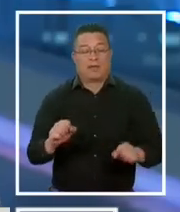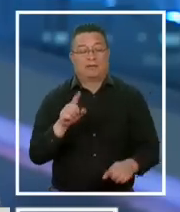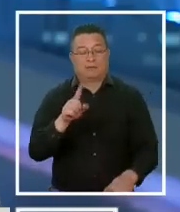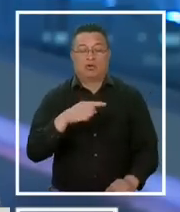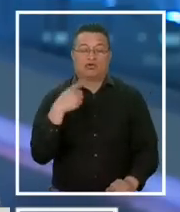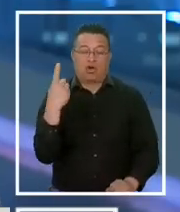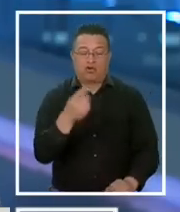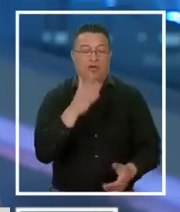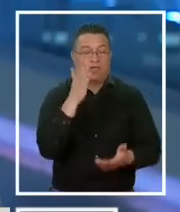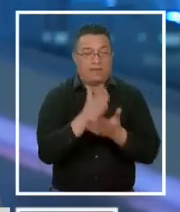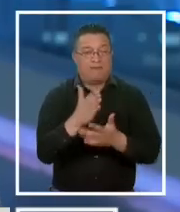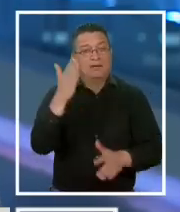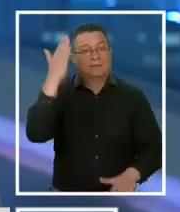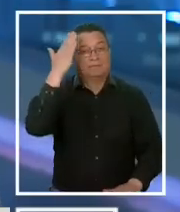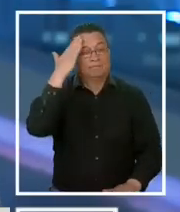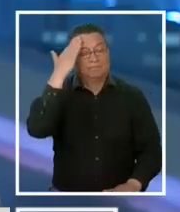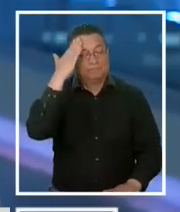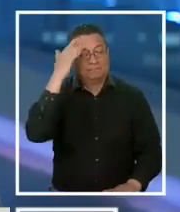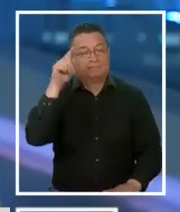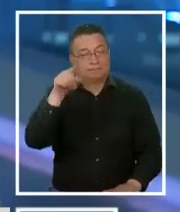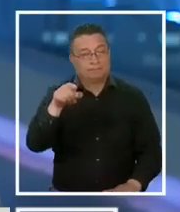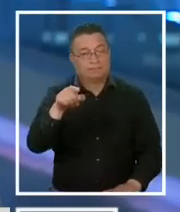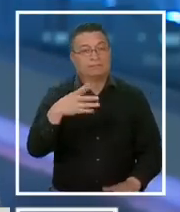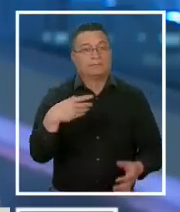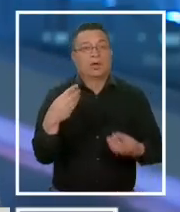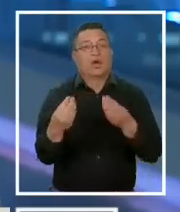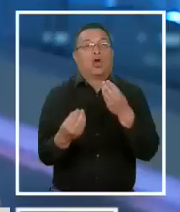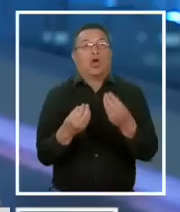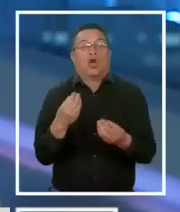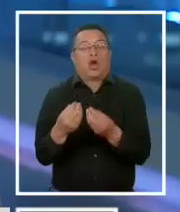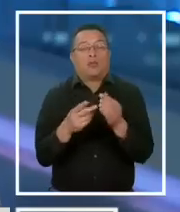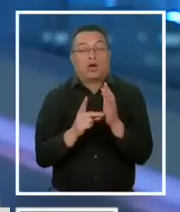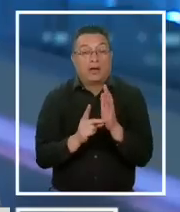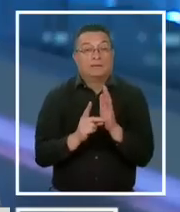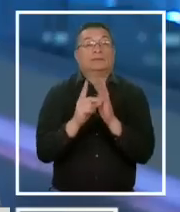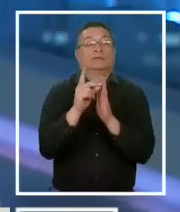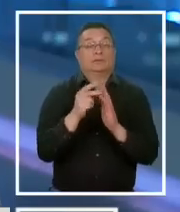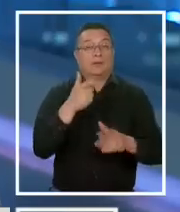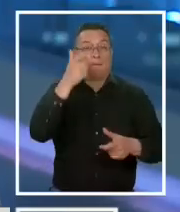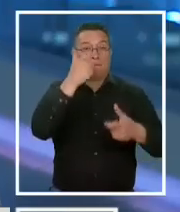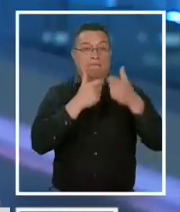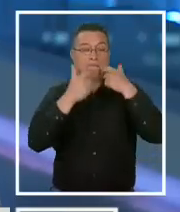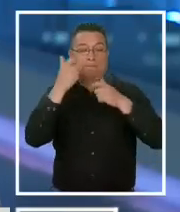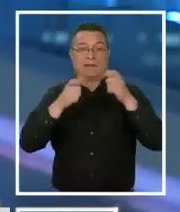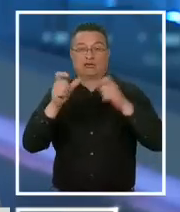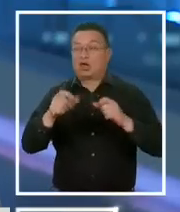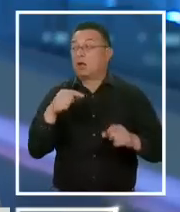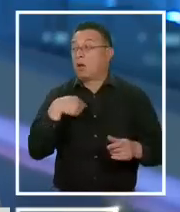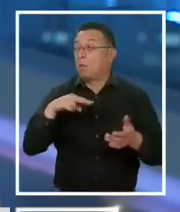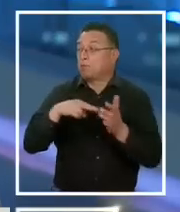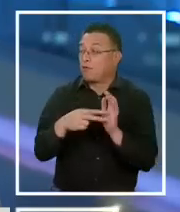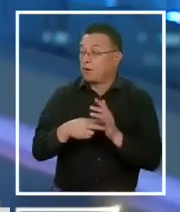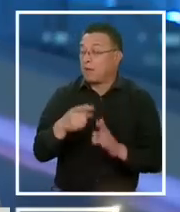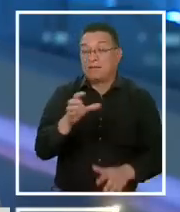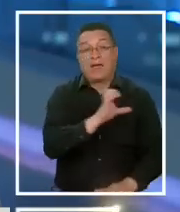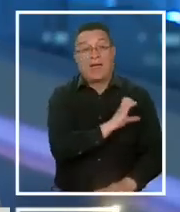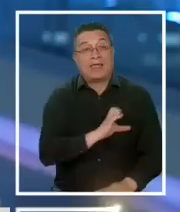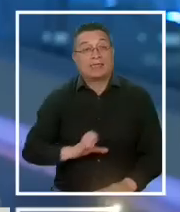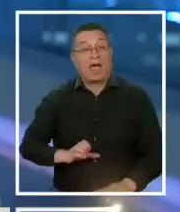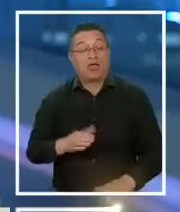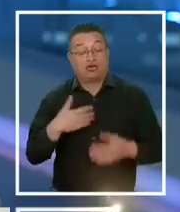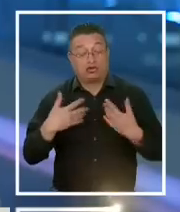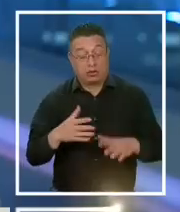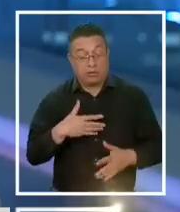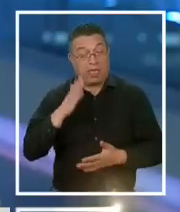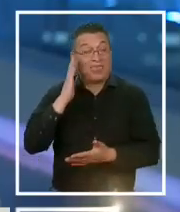todos tenemos que considerar como un elemento de la base de cómo nos desarrollamos como personas El problema es que cuando el estado tiene que tomar